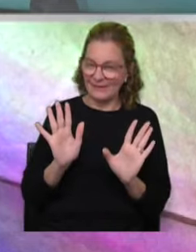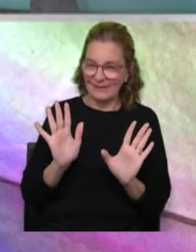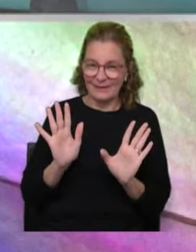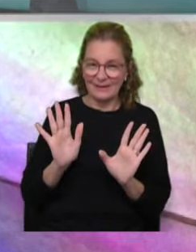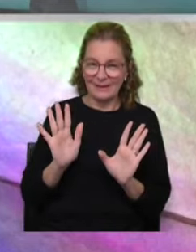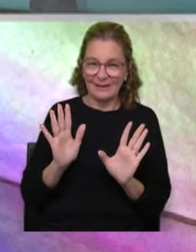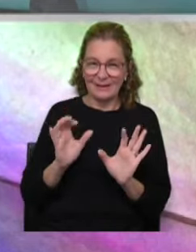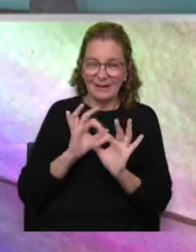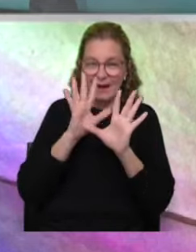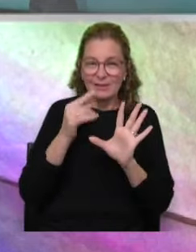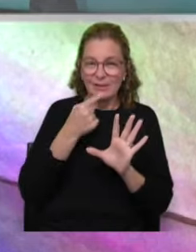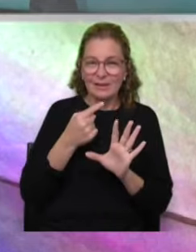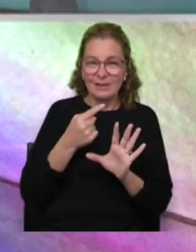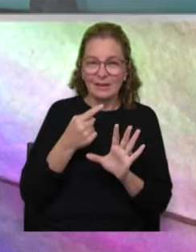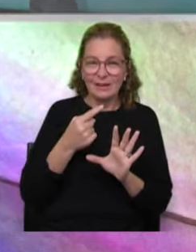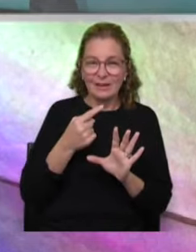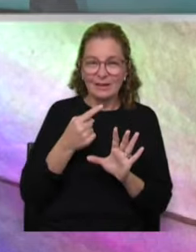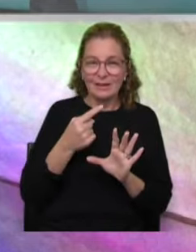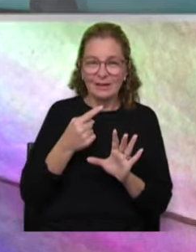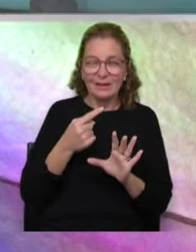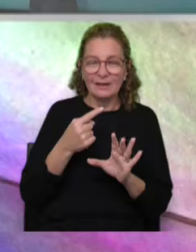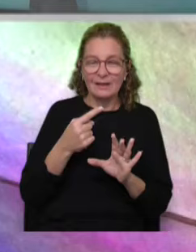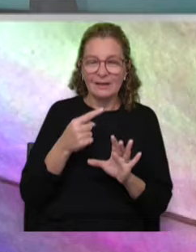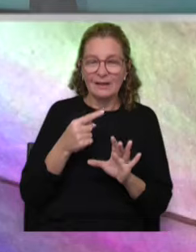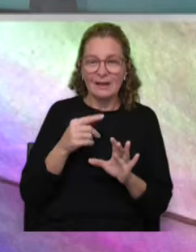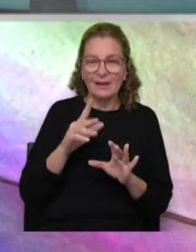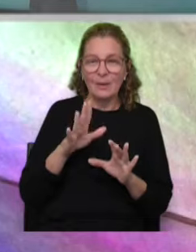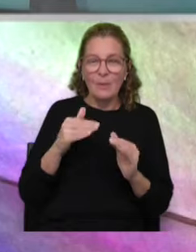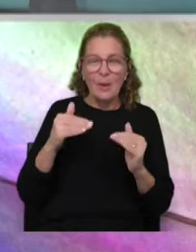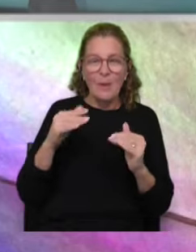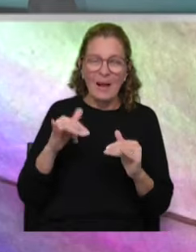No, claro. Yo le digo que es su faceta de Alejandro Lerner, va a joderlo.